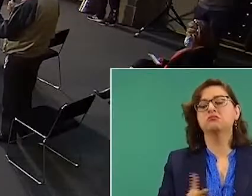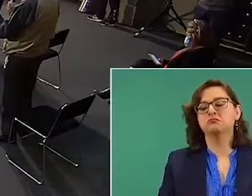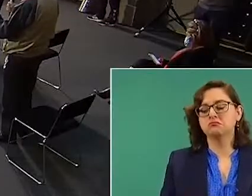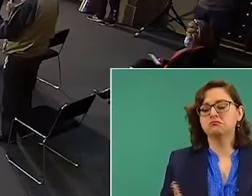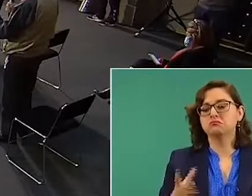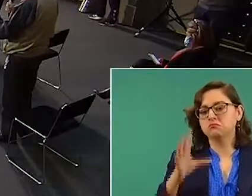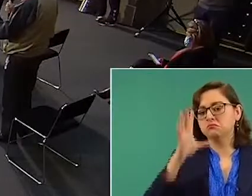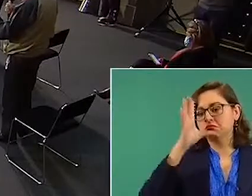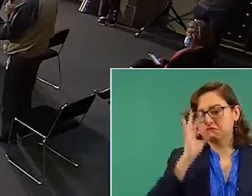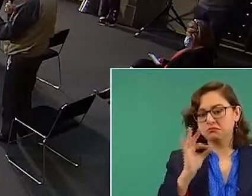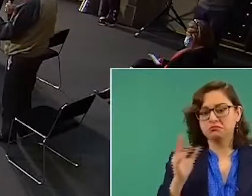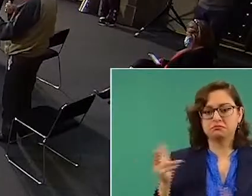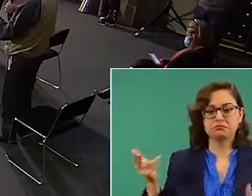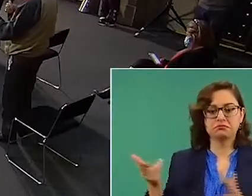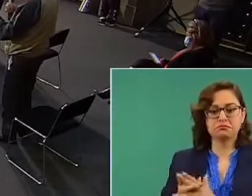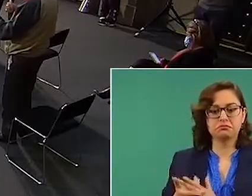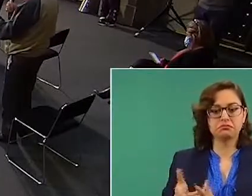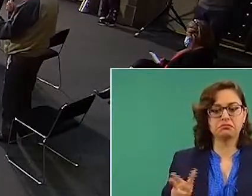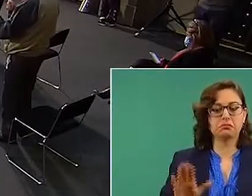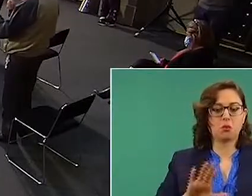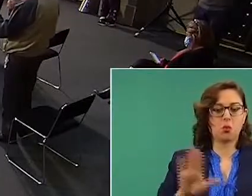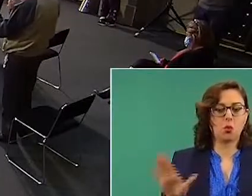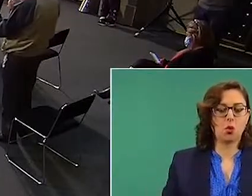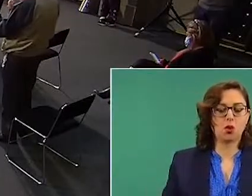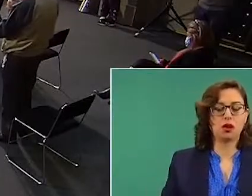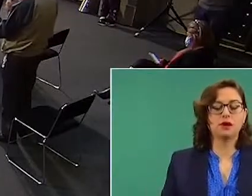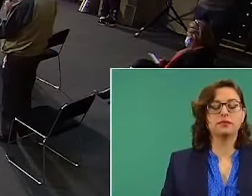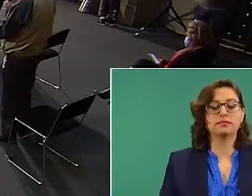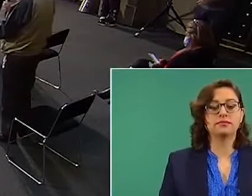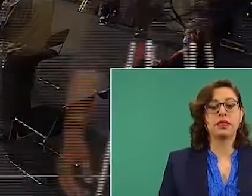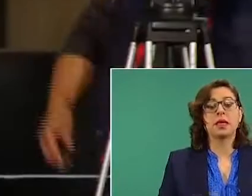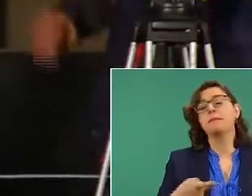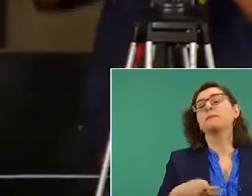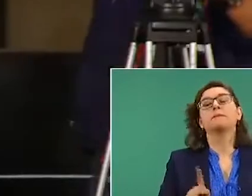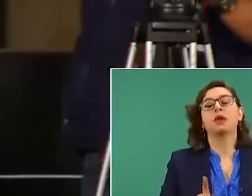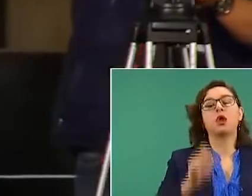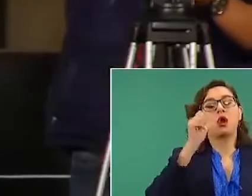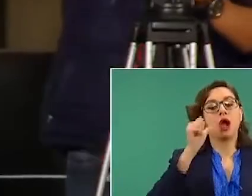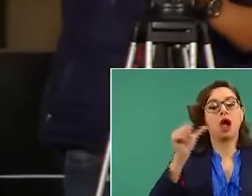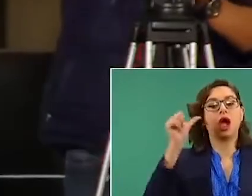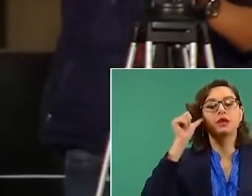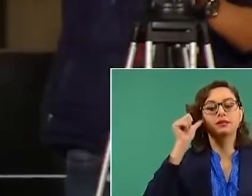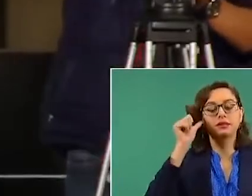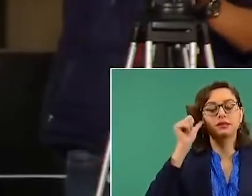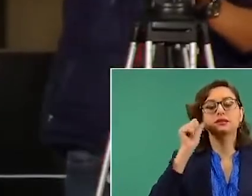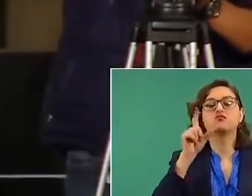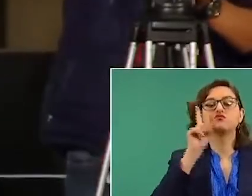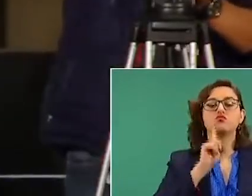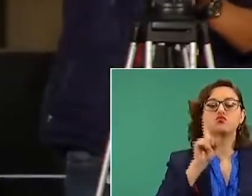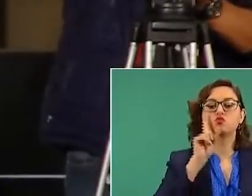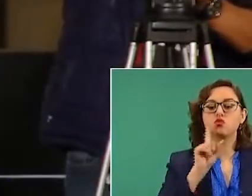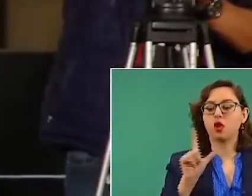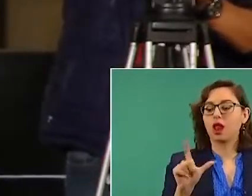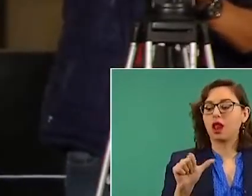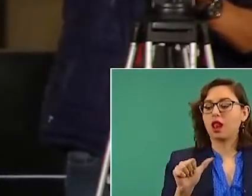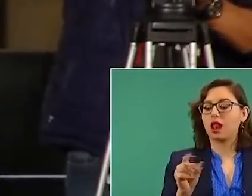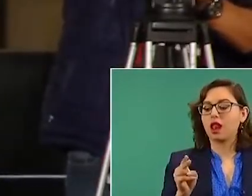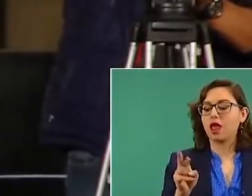en un campo militar. El caso es que ayer a la 1:30 de la tarde, la señora Laura Cavata, que es